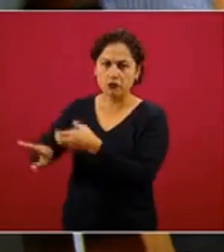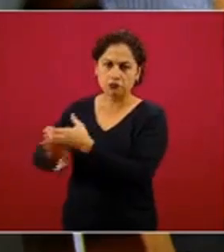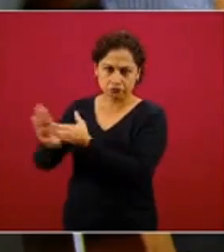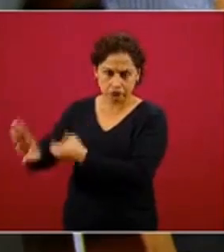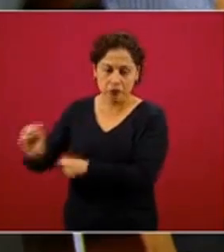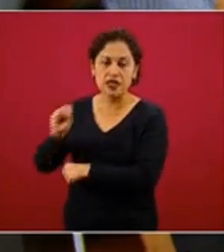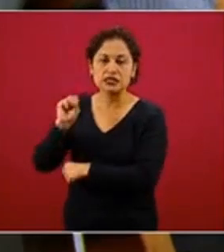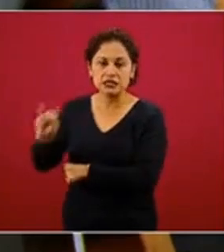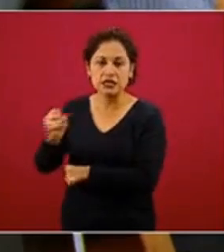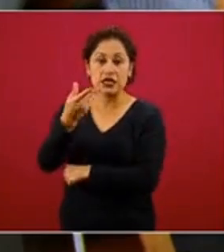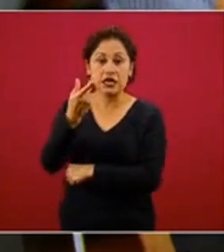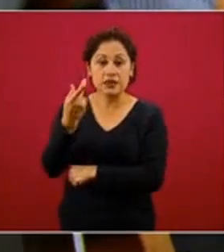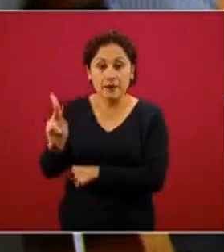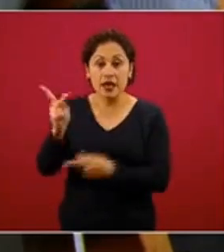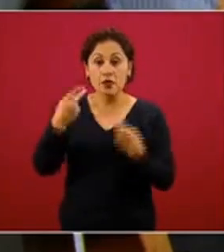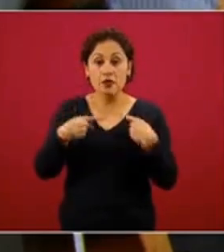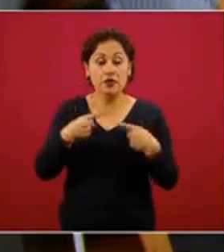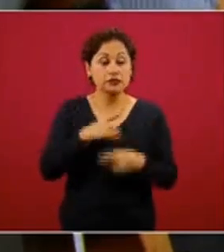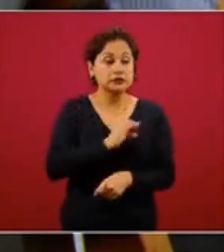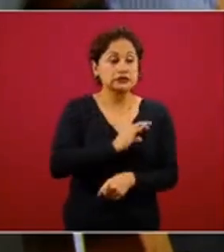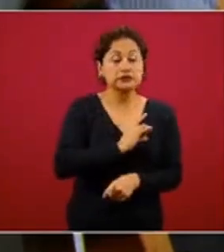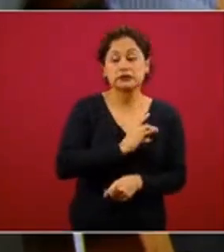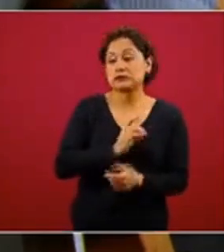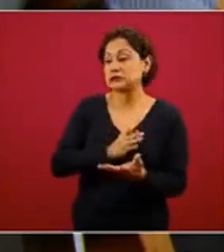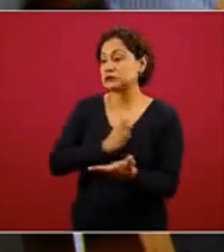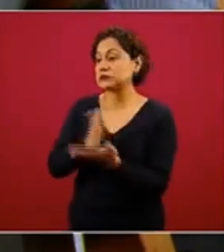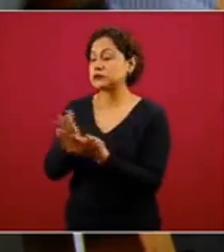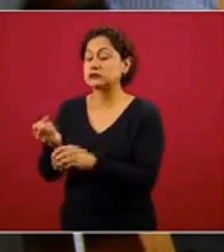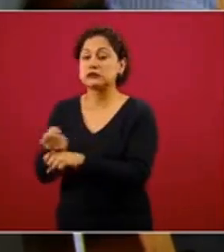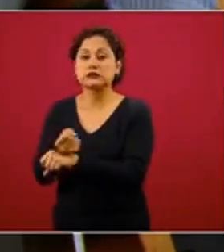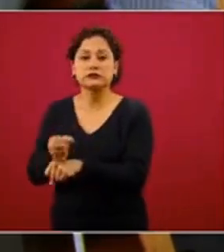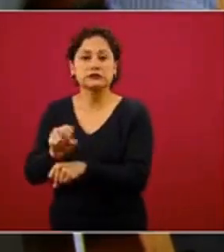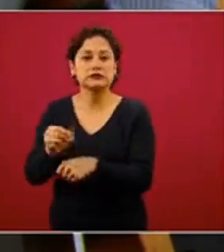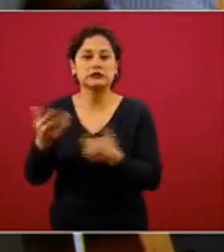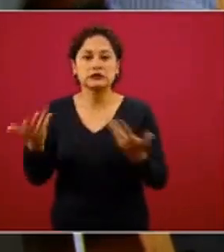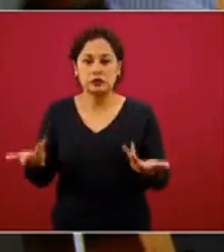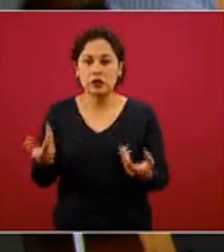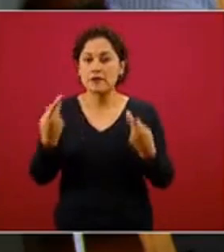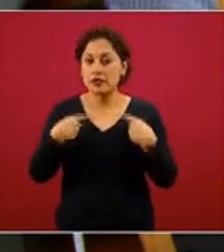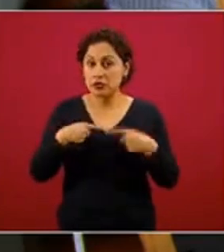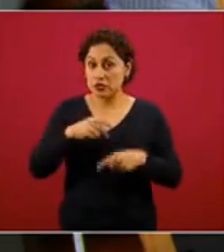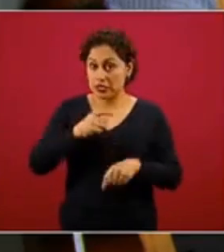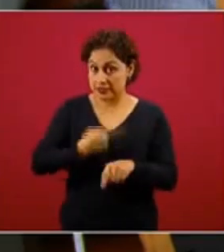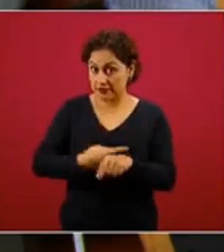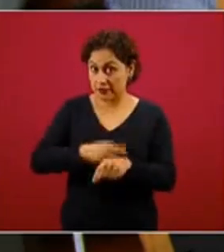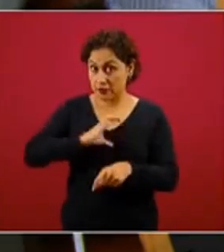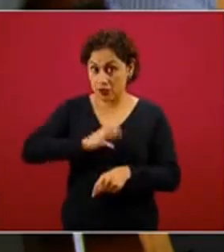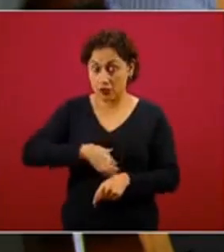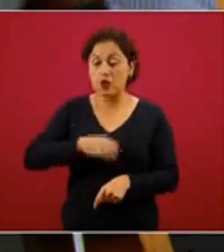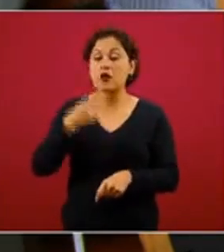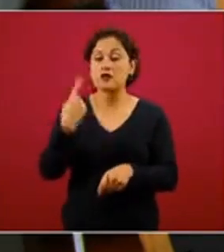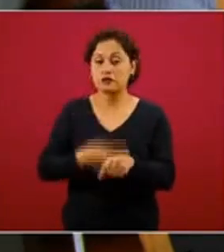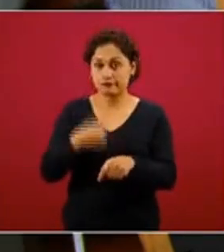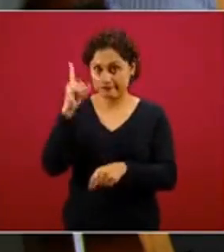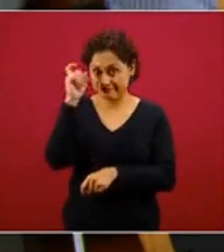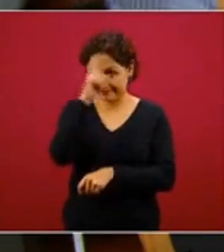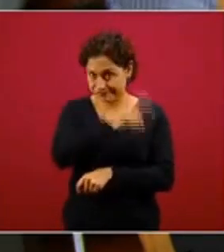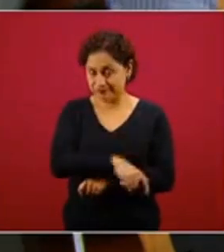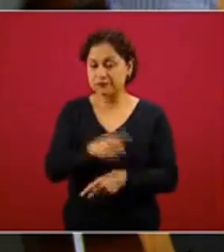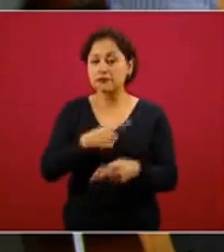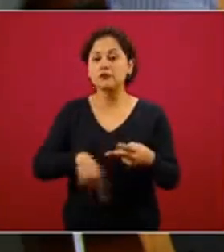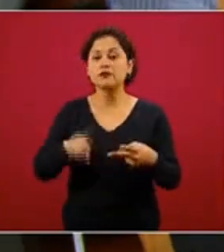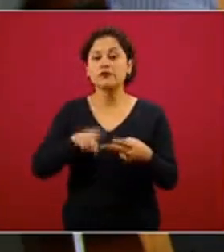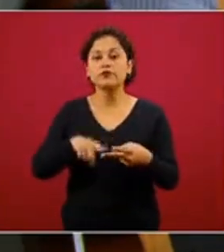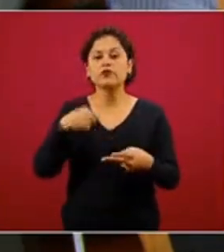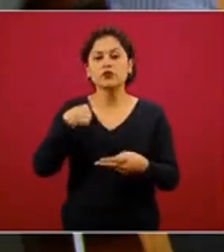pacientes oncológicos sobre todo pues están padeciendo de esto. Número 2, he visto algunas investigaciones de países como Chile ahorita